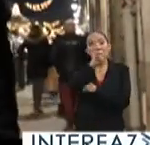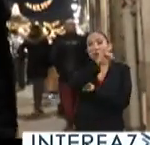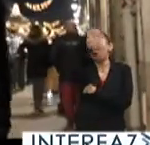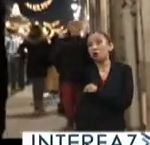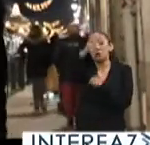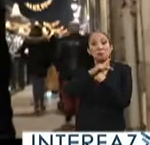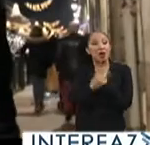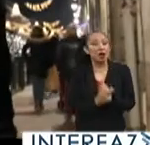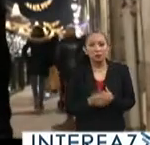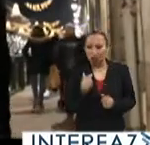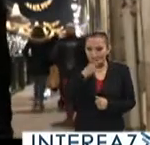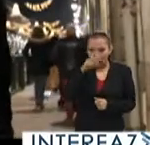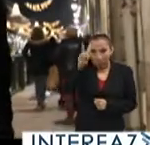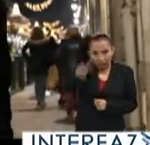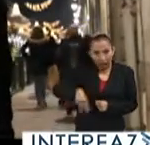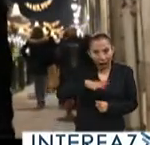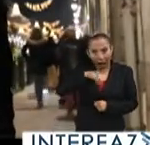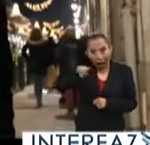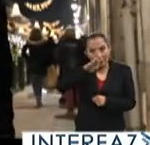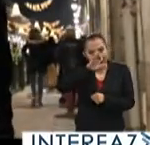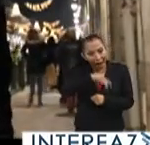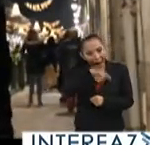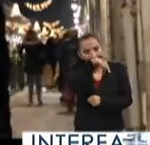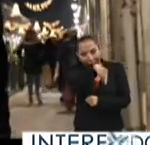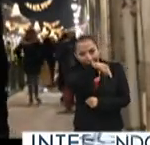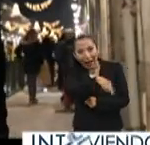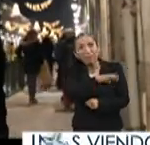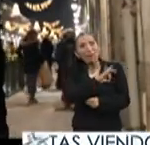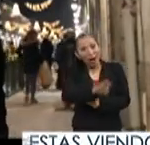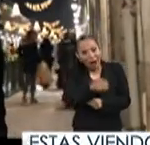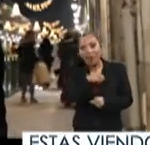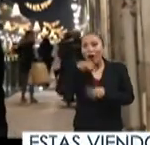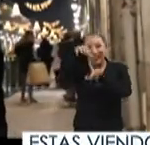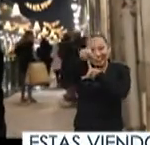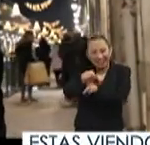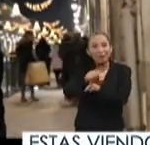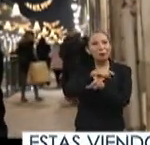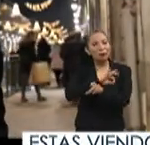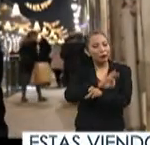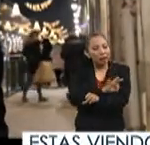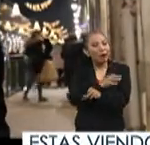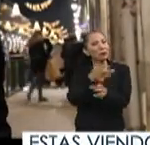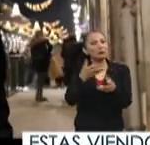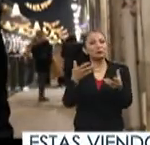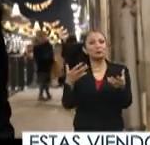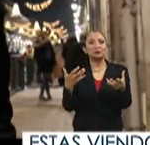al extranjero. Y yo les decía, no, existen becas, hay becas y podemos alcanzarlas, podemos